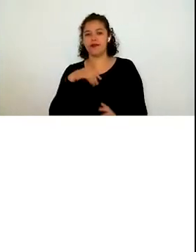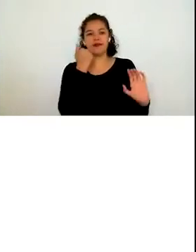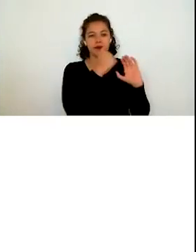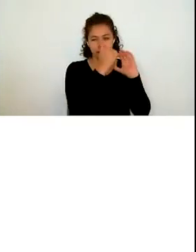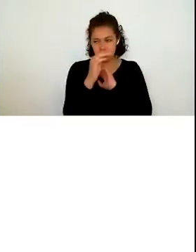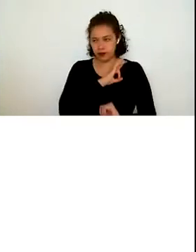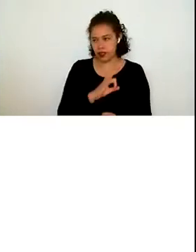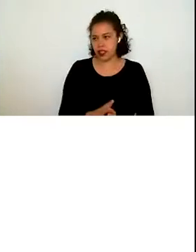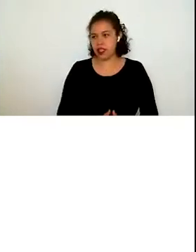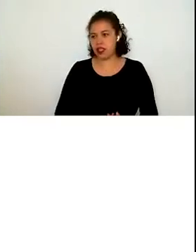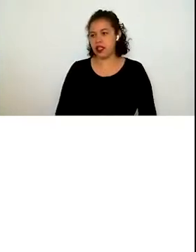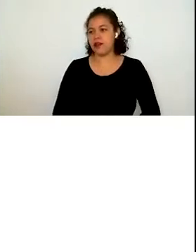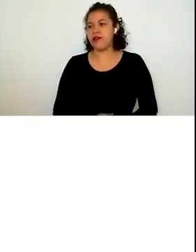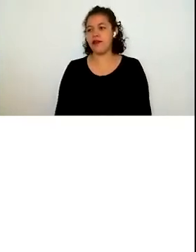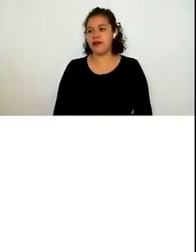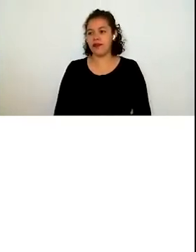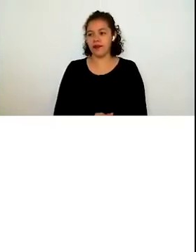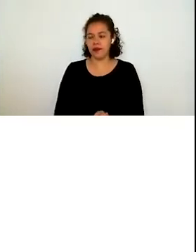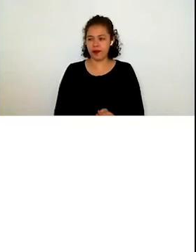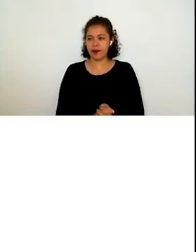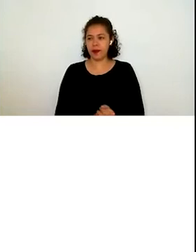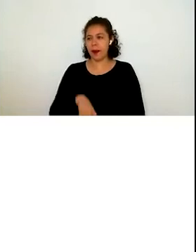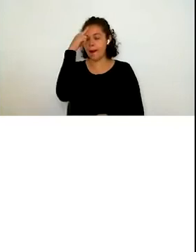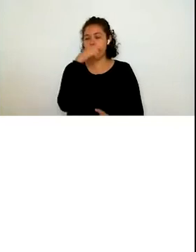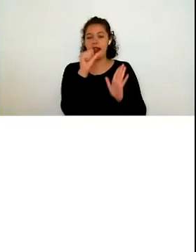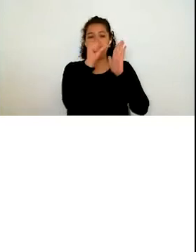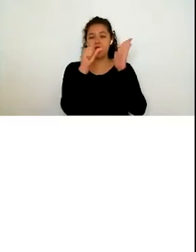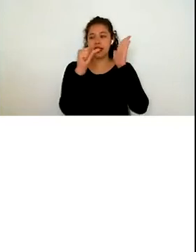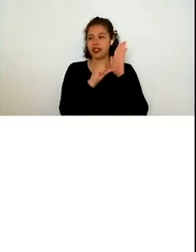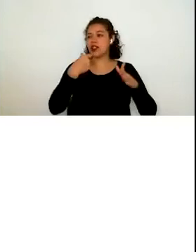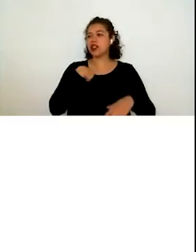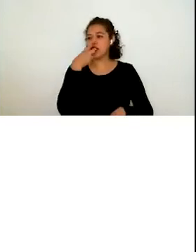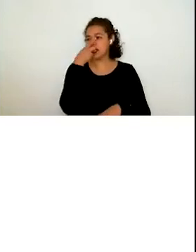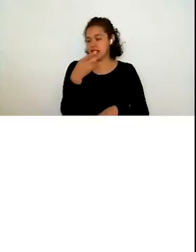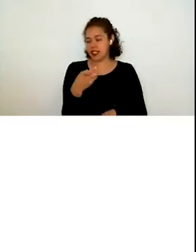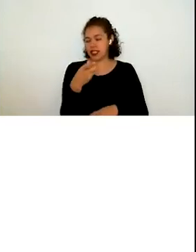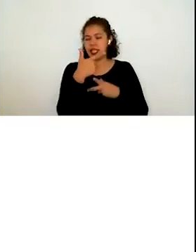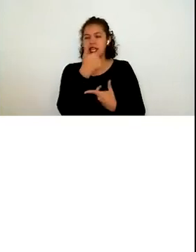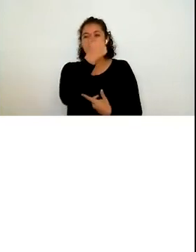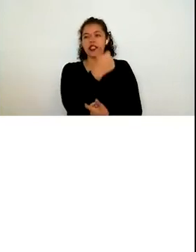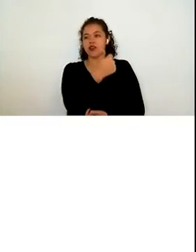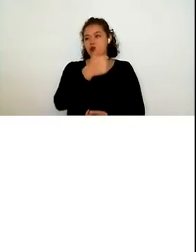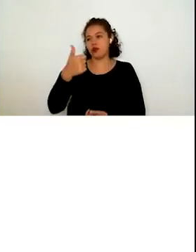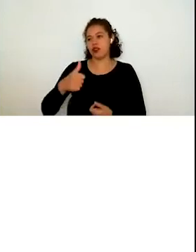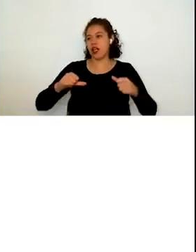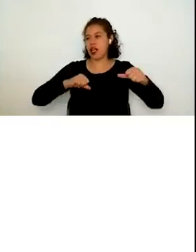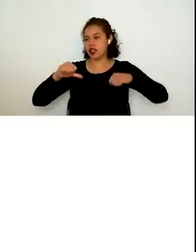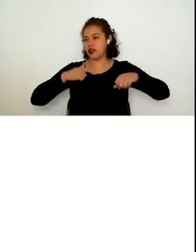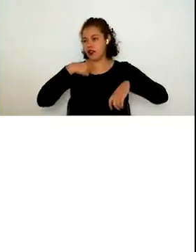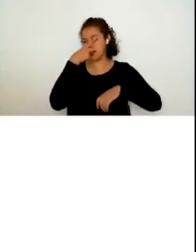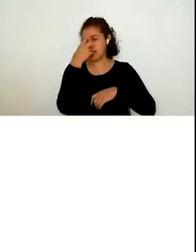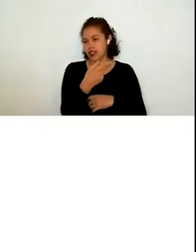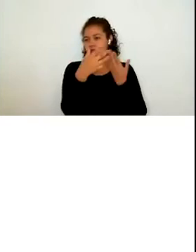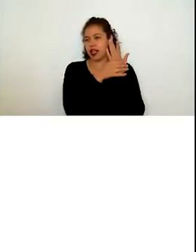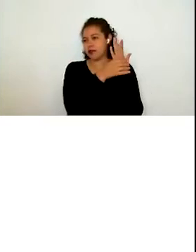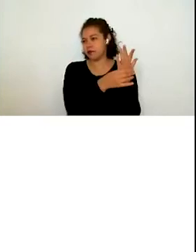que vean los artículos a los que les hice mención. En cada una de las actividades que yo les comenté